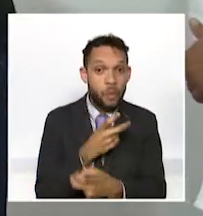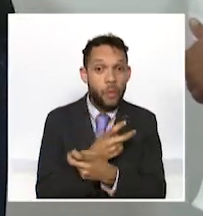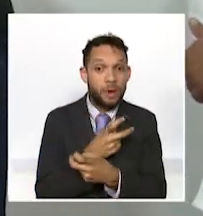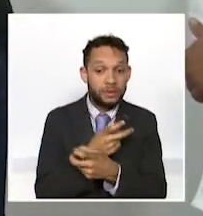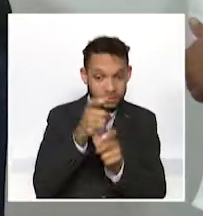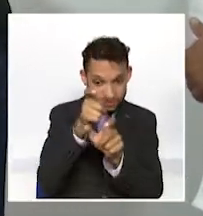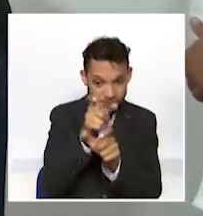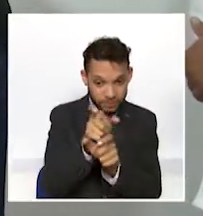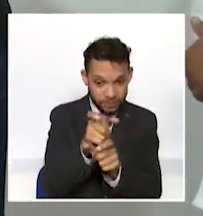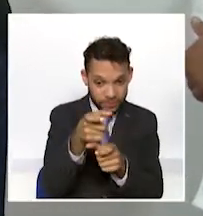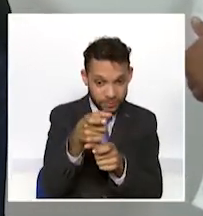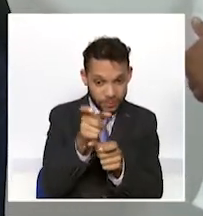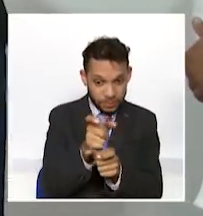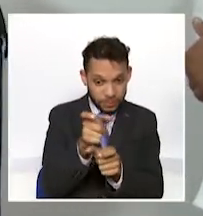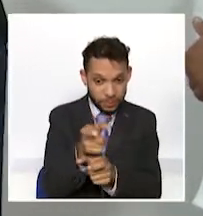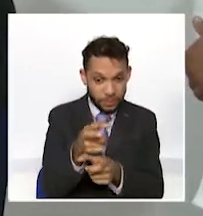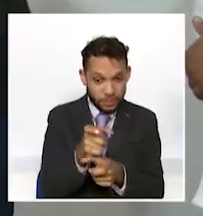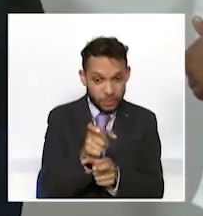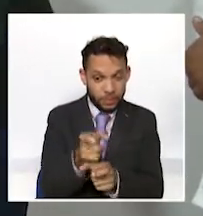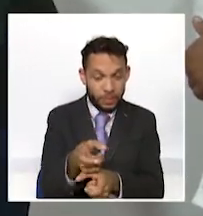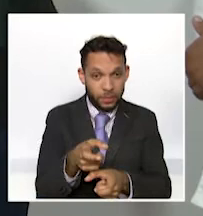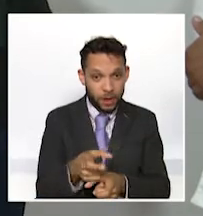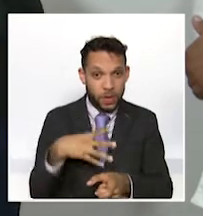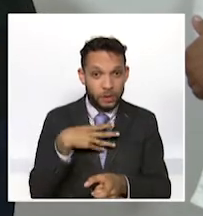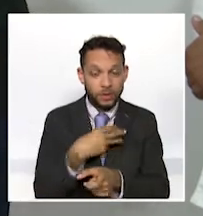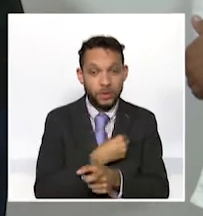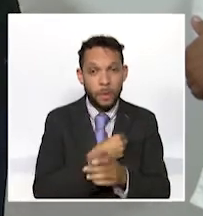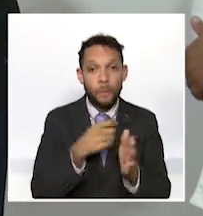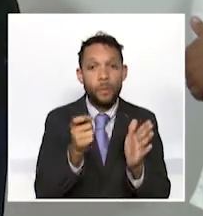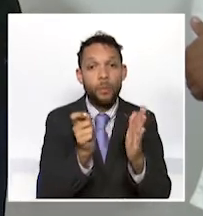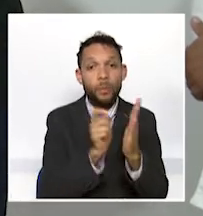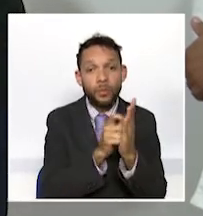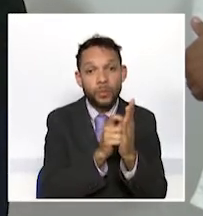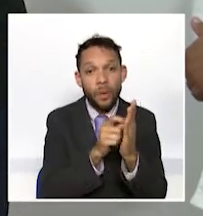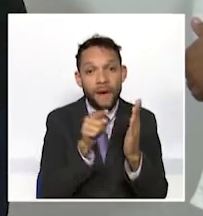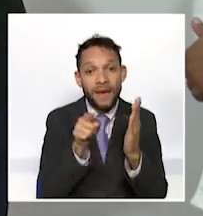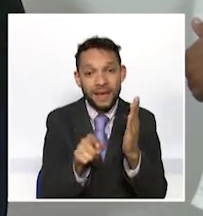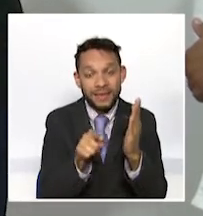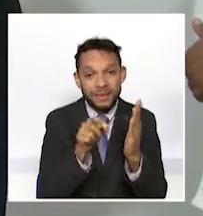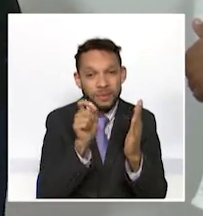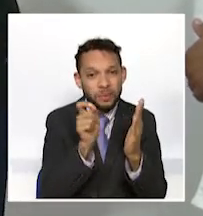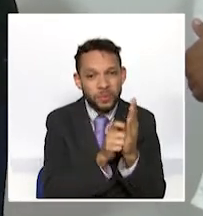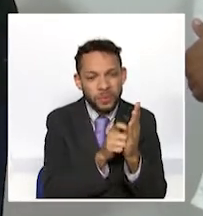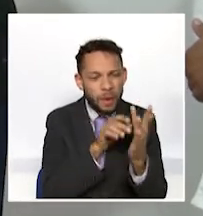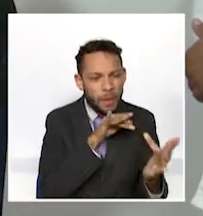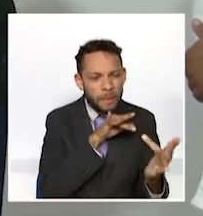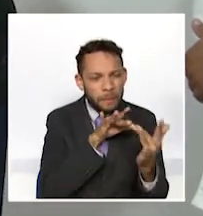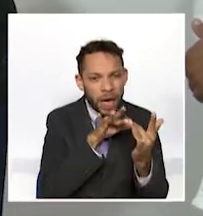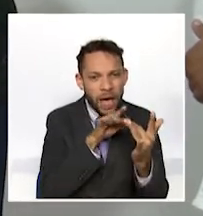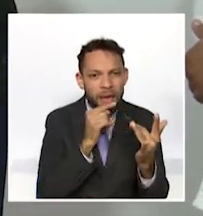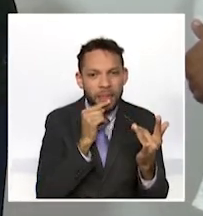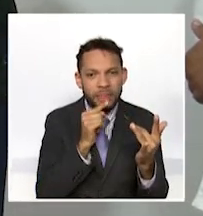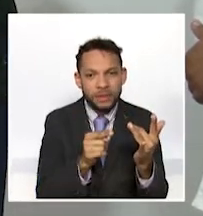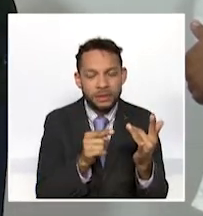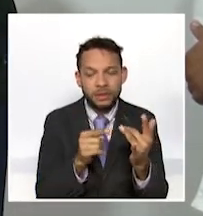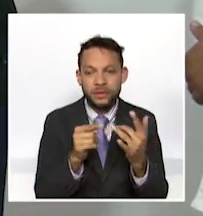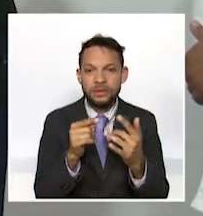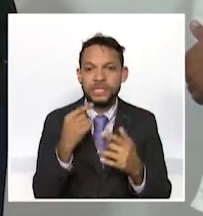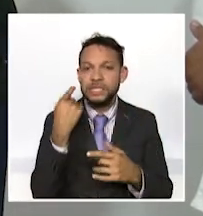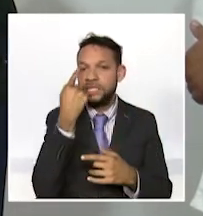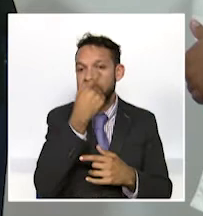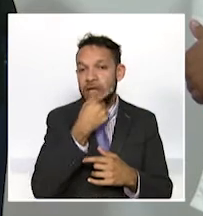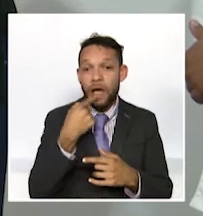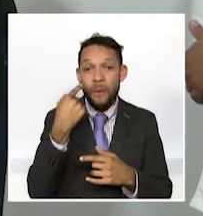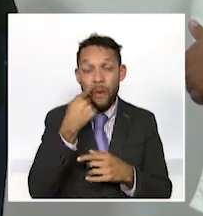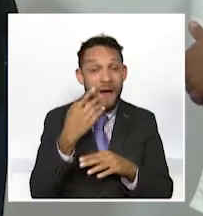aquí encontramos un punto de reconciliación con la odontología, y ahorita que